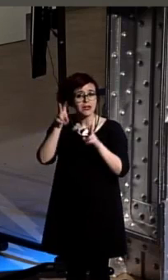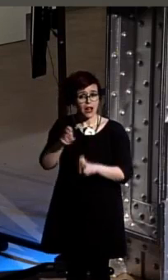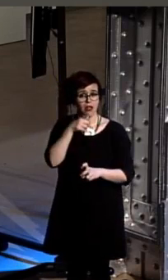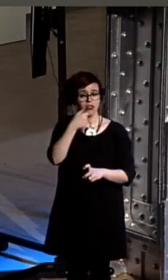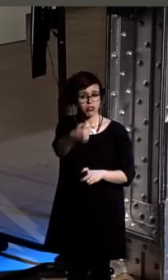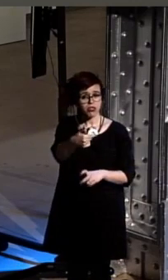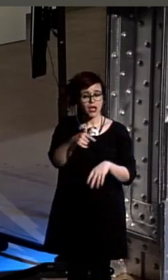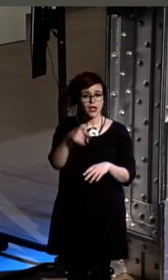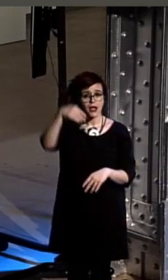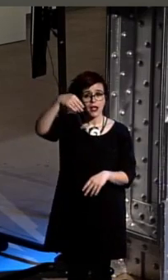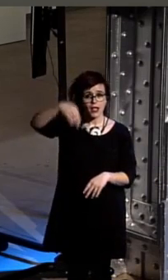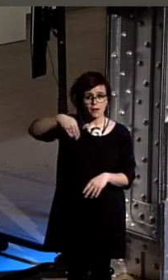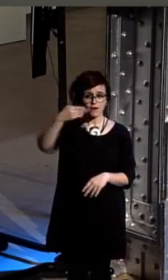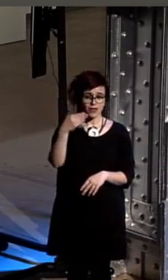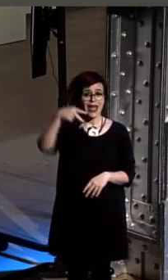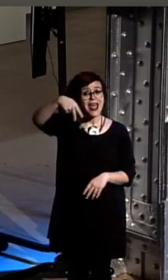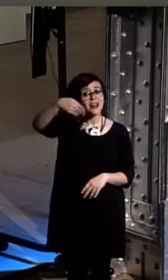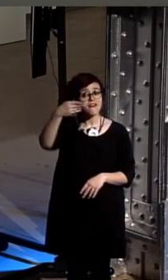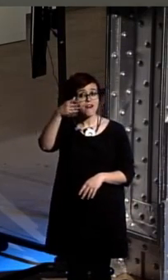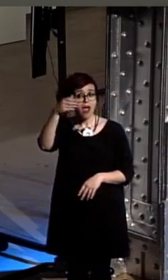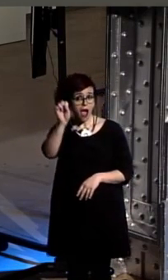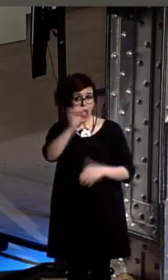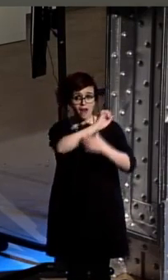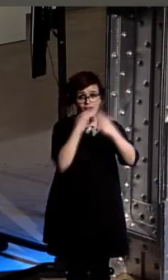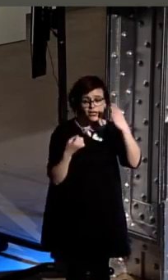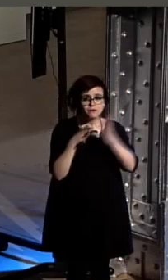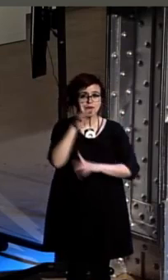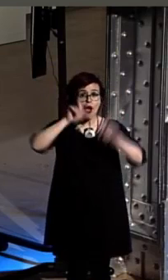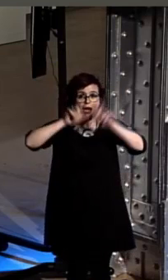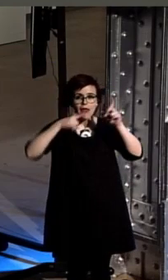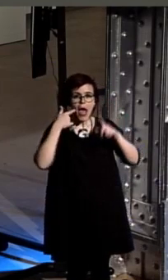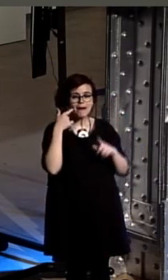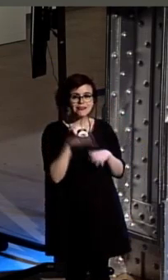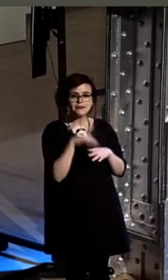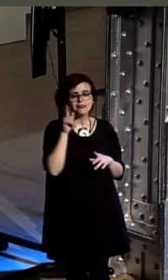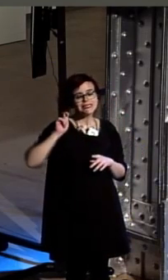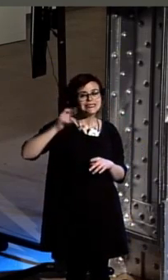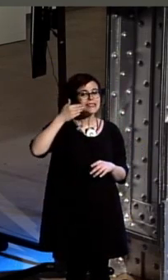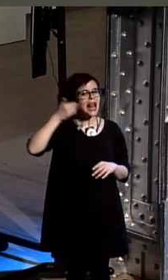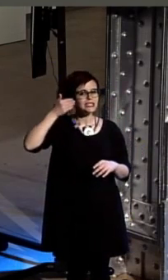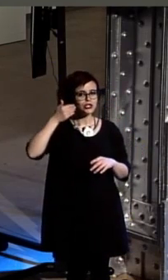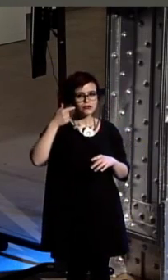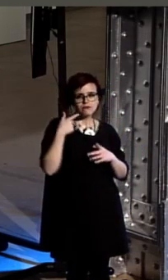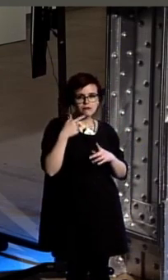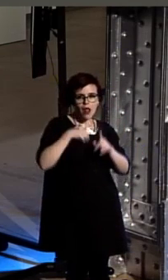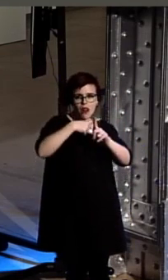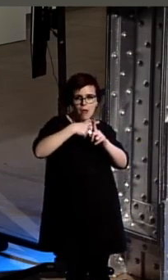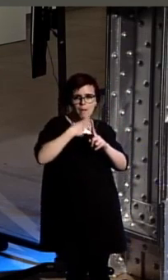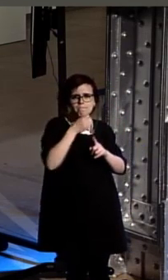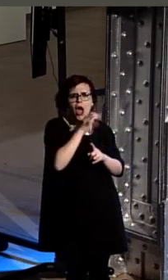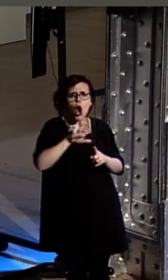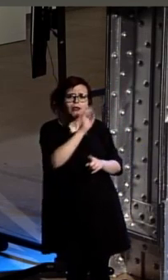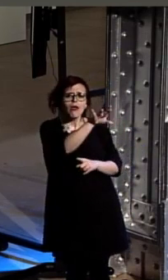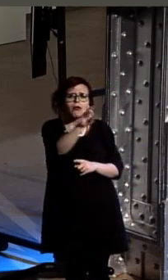Vimos que uno de los equipos de la MBA estuvo utilizando codificación facial para reconocer el talento. Estas herramientas a